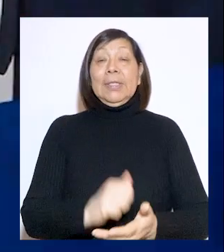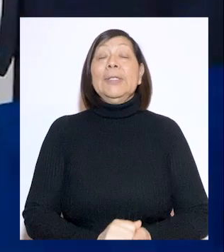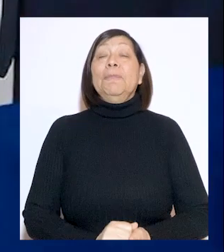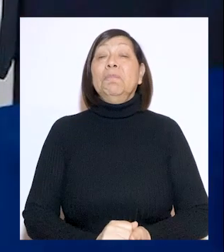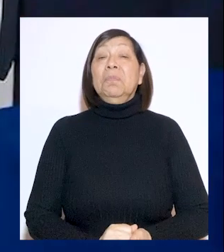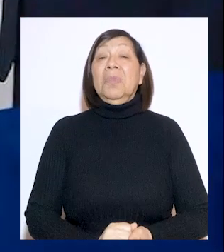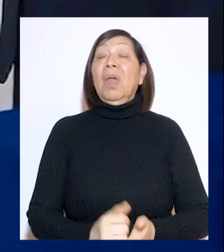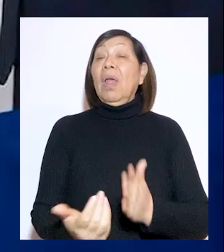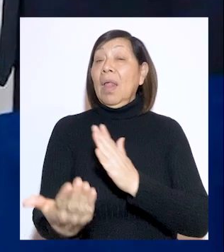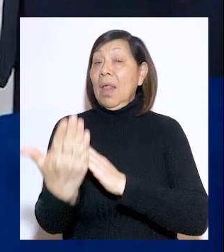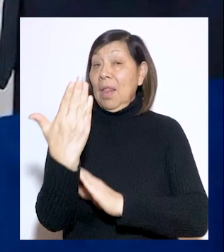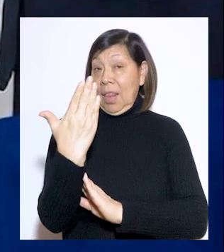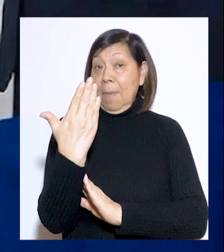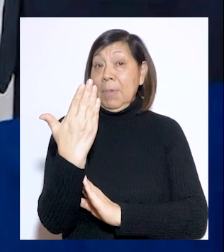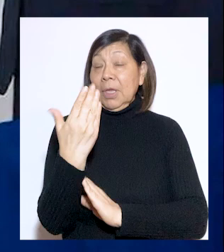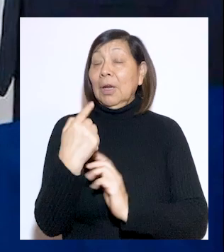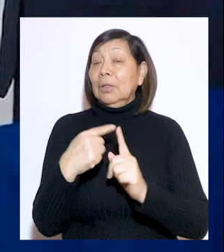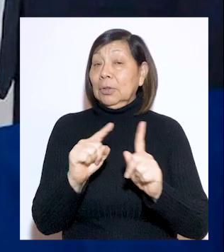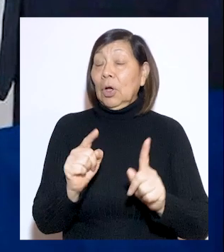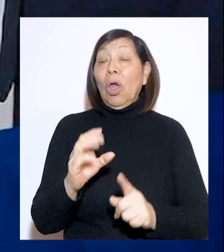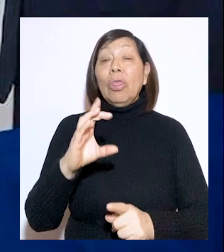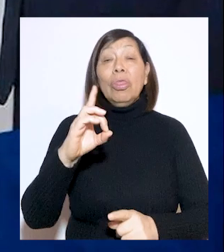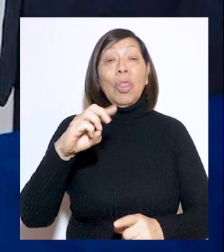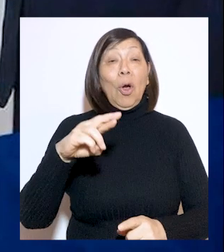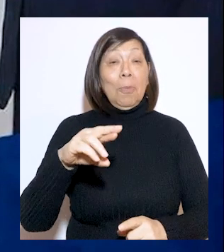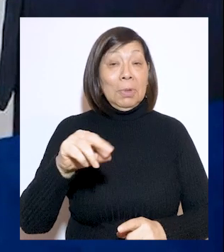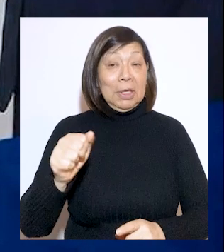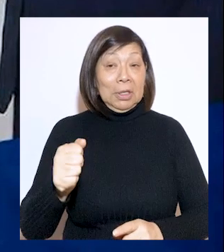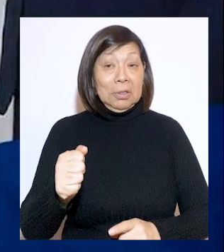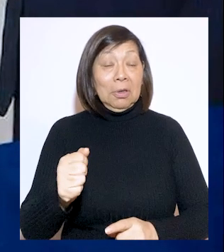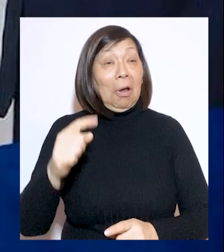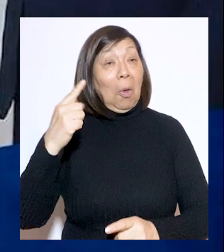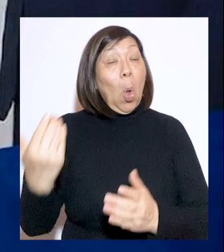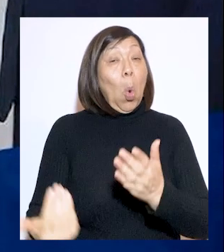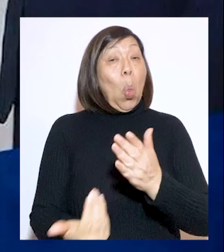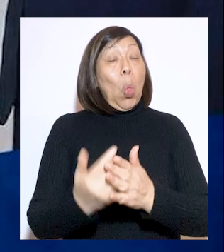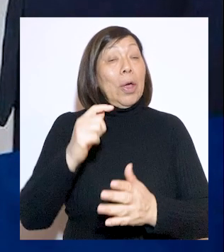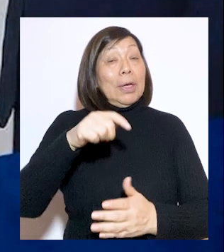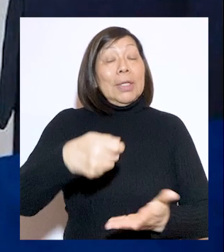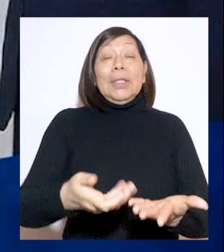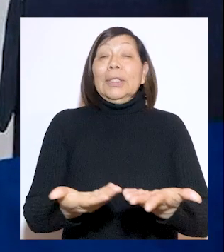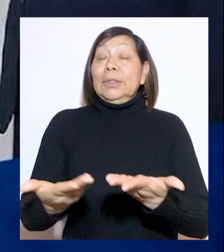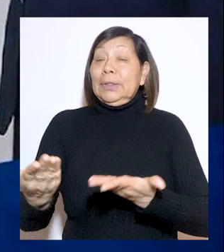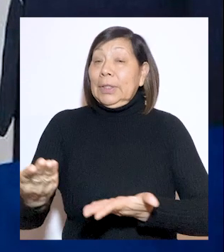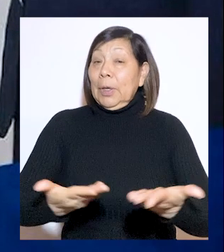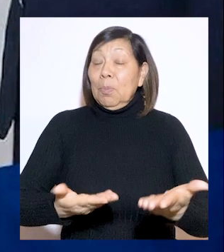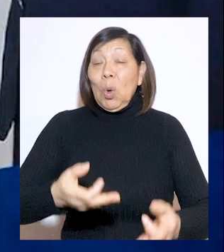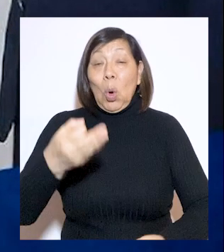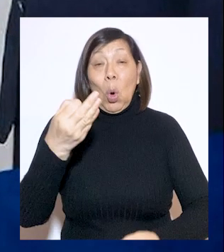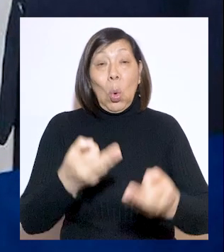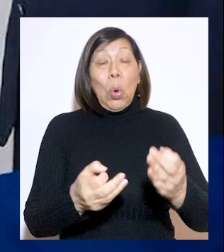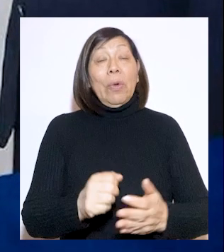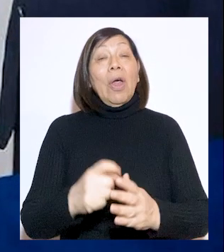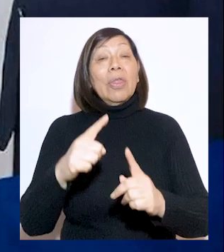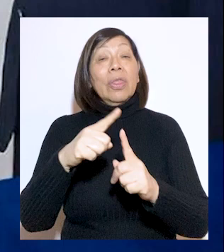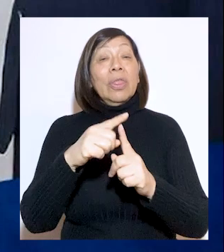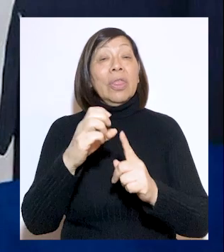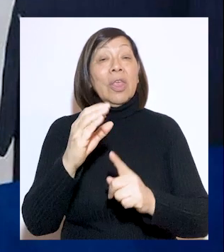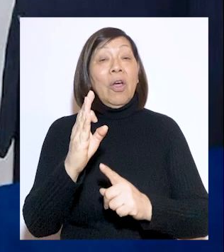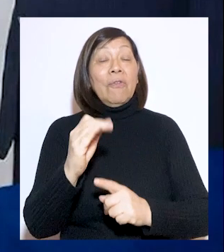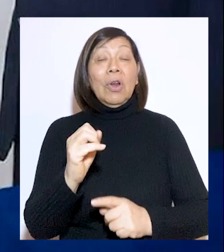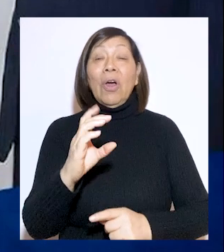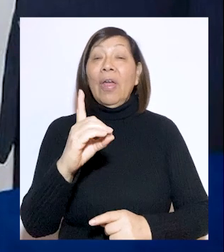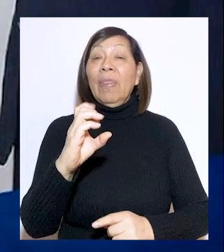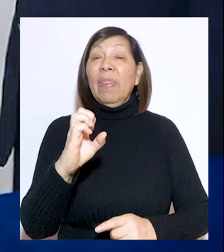En horas de la mañana, el magistrado Domínguez participó en la inauguración del Centro de Servicios Jurídicos Teófilo y Drogo